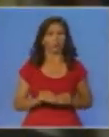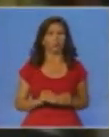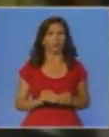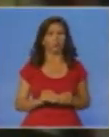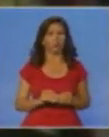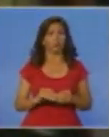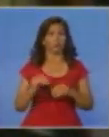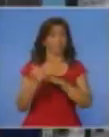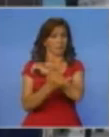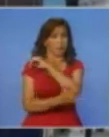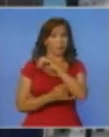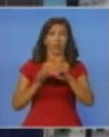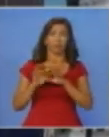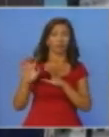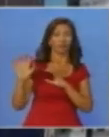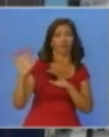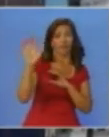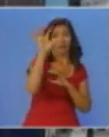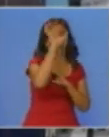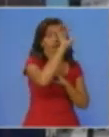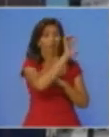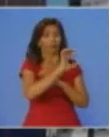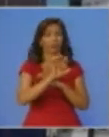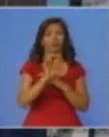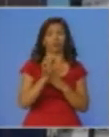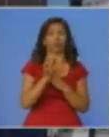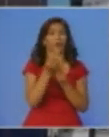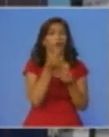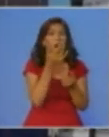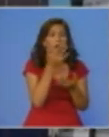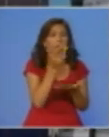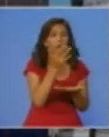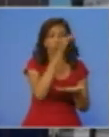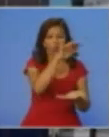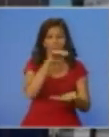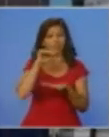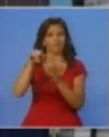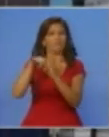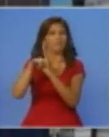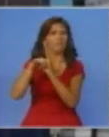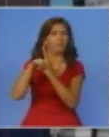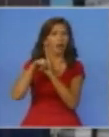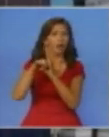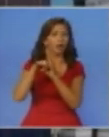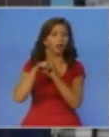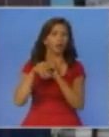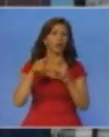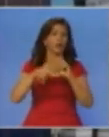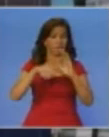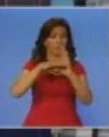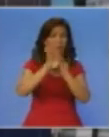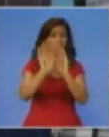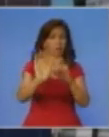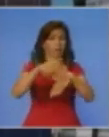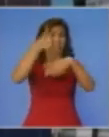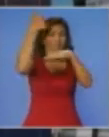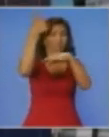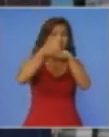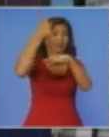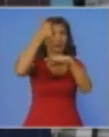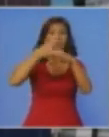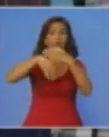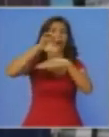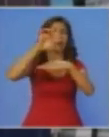estados del planeta se mantienen en el banco de pagos internacionales conocido como el banco de los bancos centrales del mundo